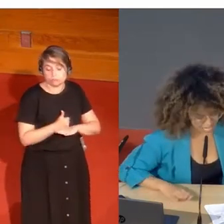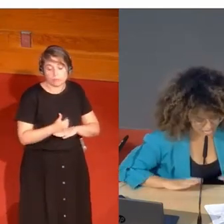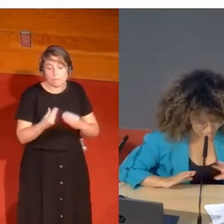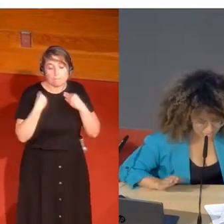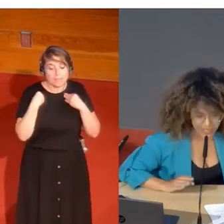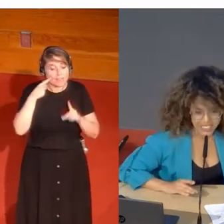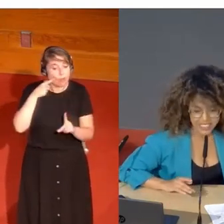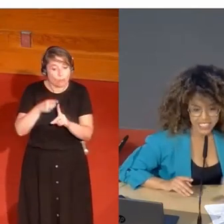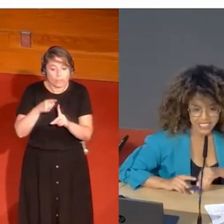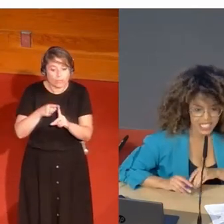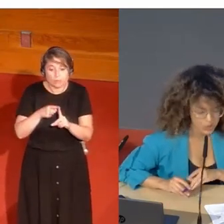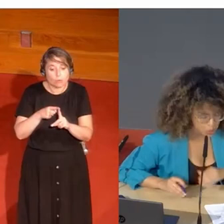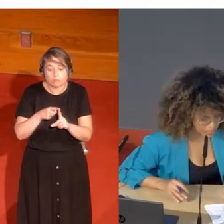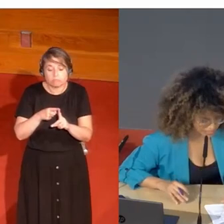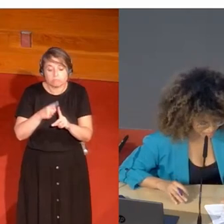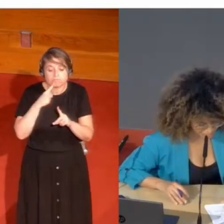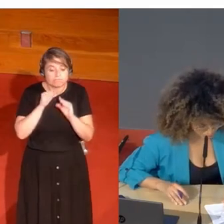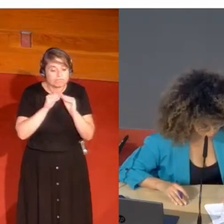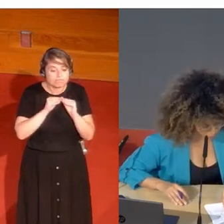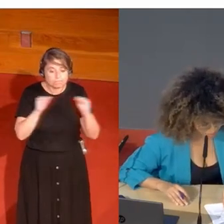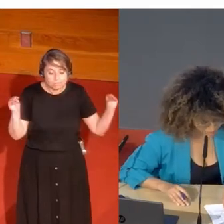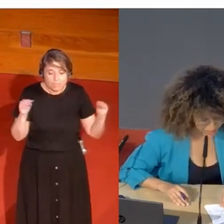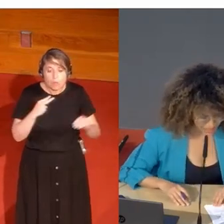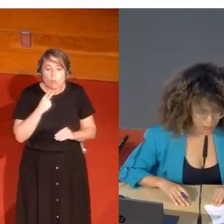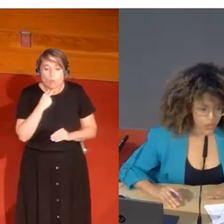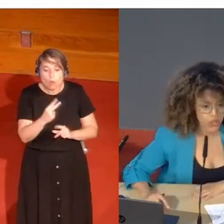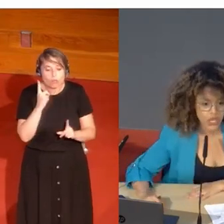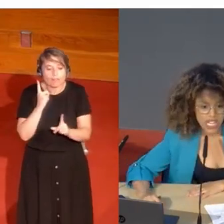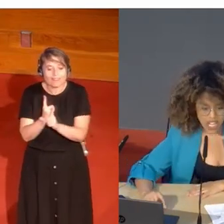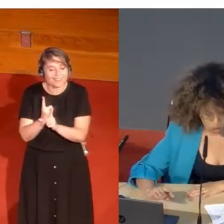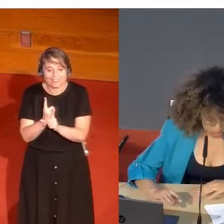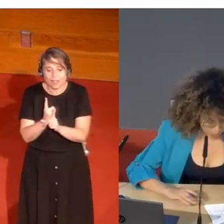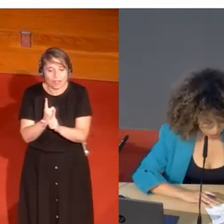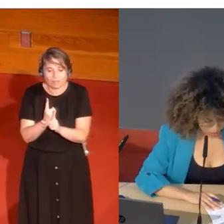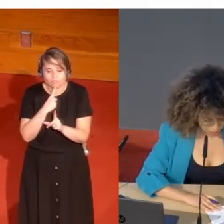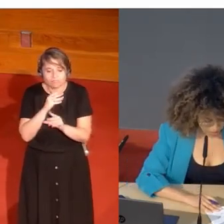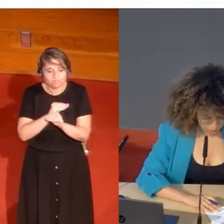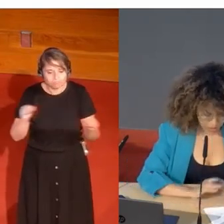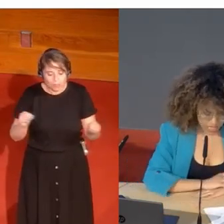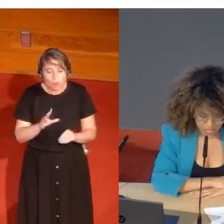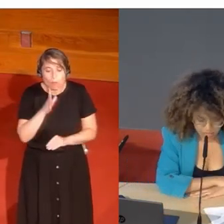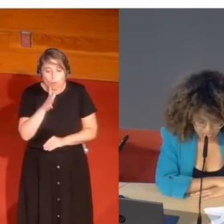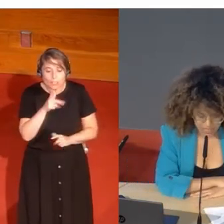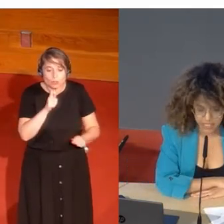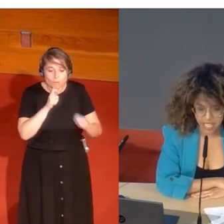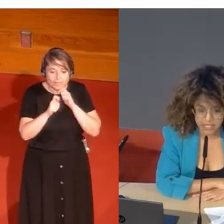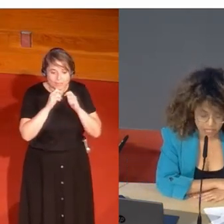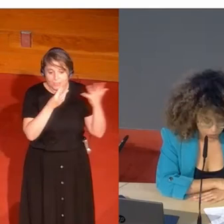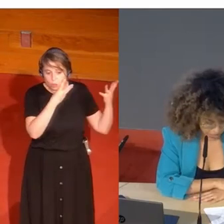vida es acabar y acallar con cualquier voz crítica y por eso el 80% de las periodistas